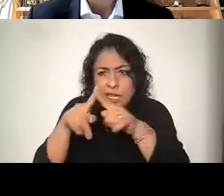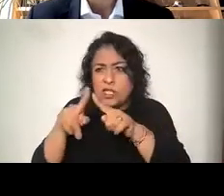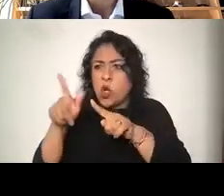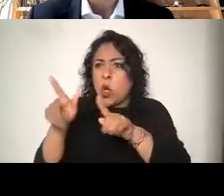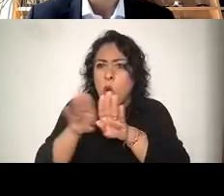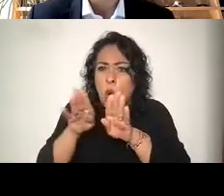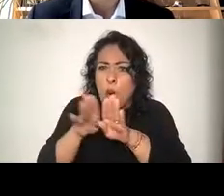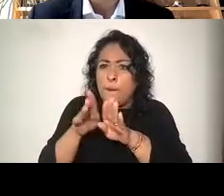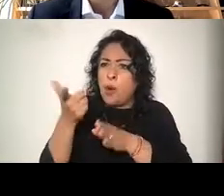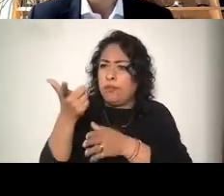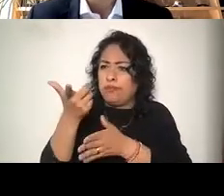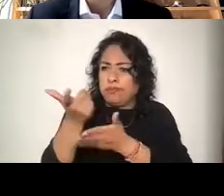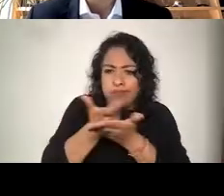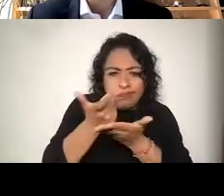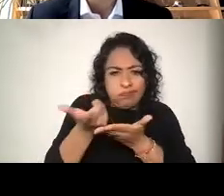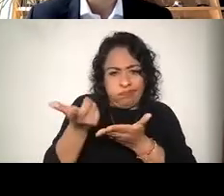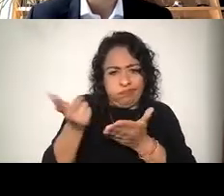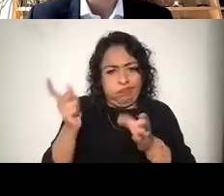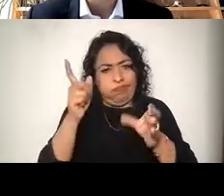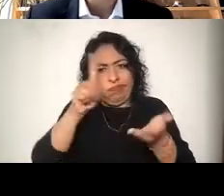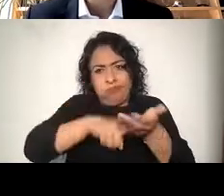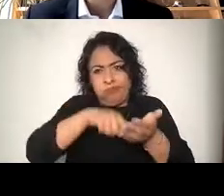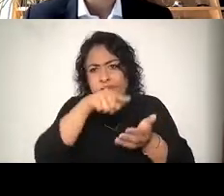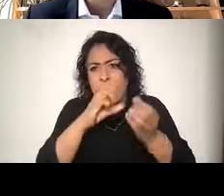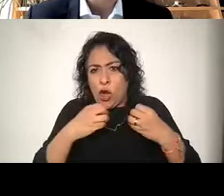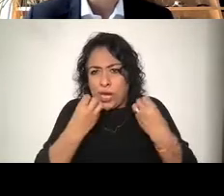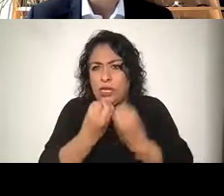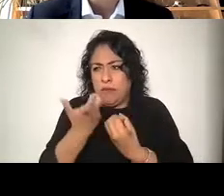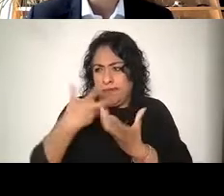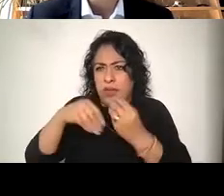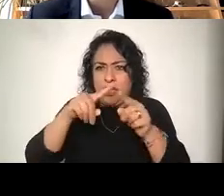ingresos. Afortunadamente, hay una